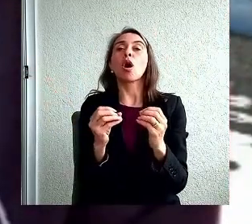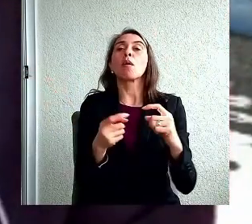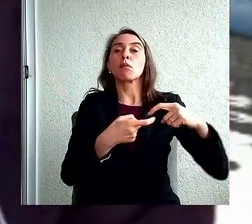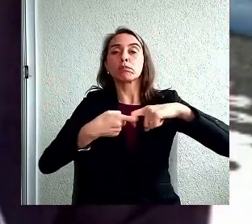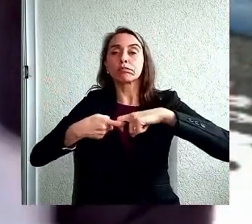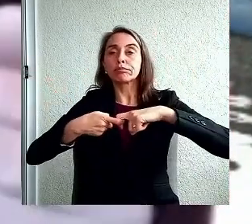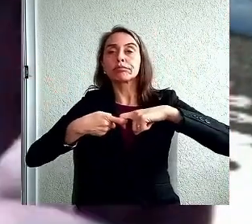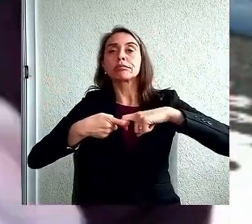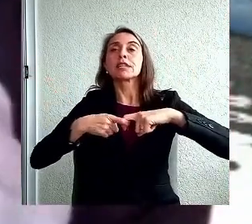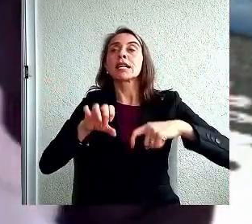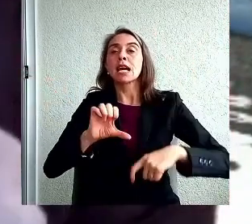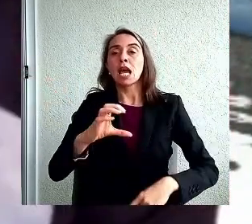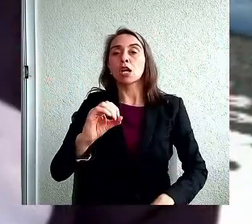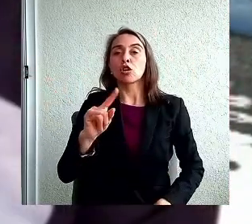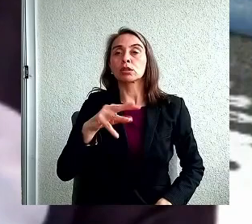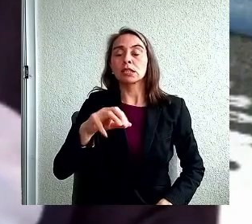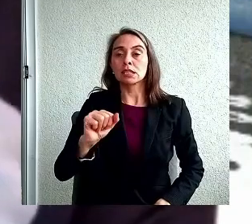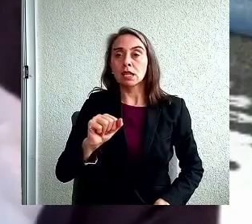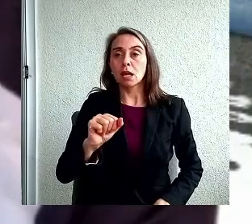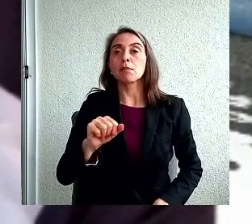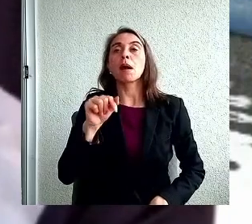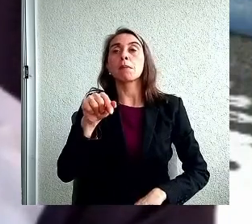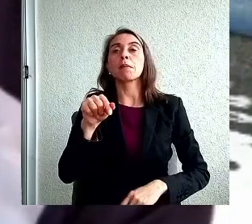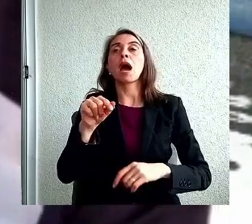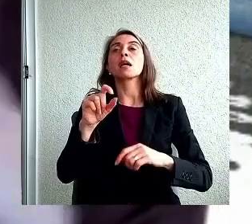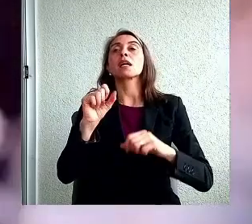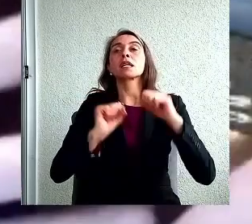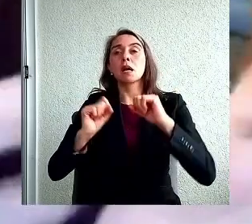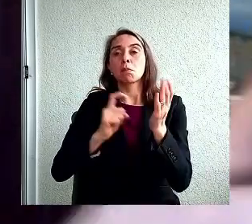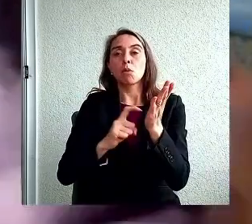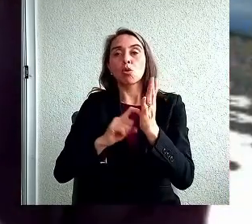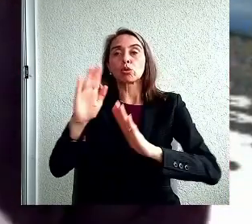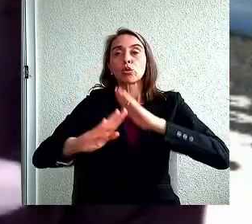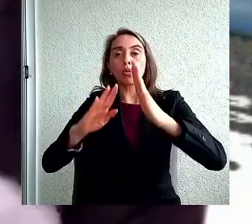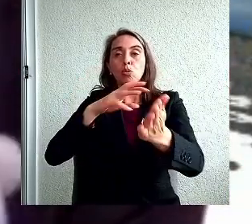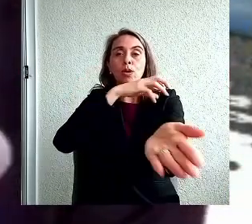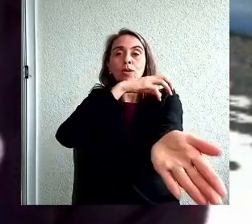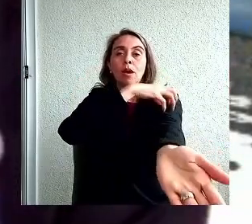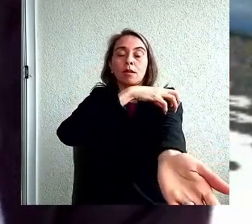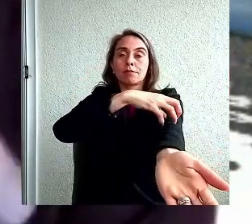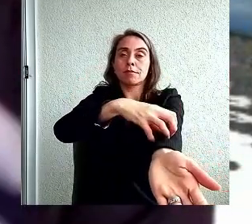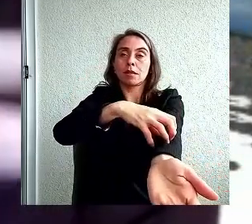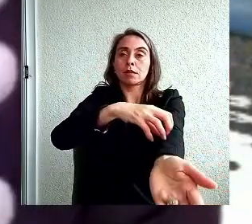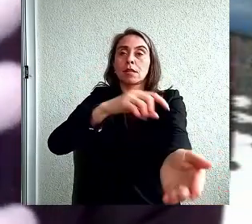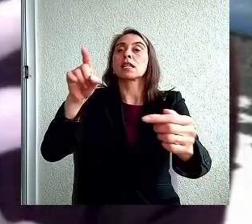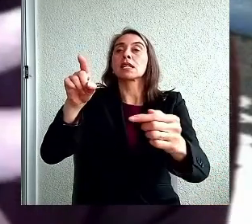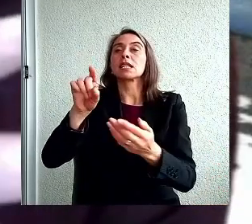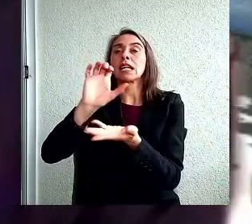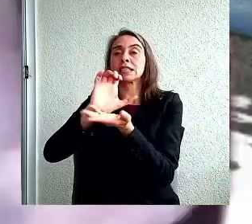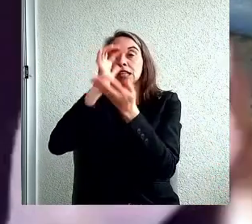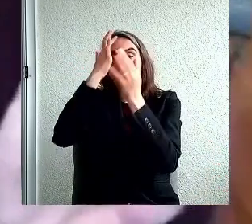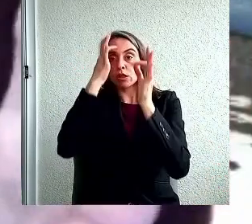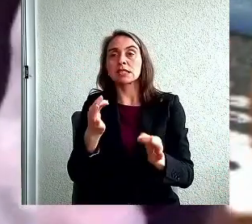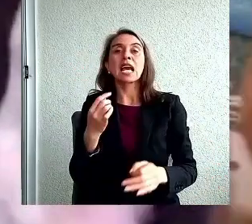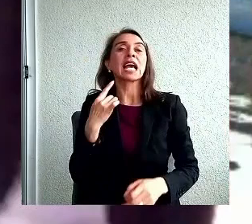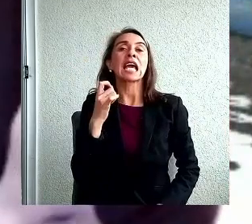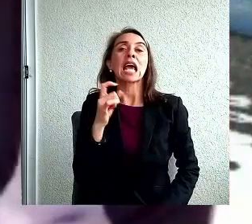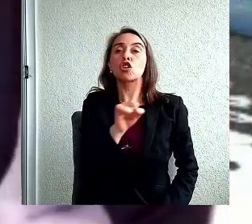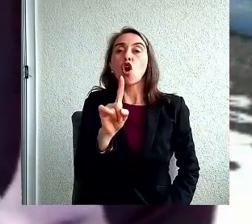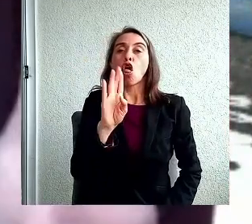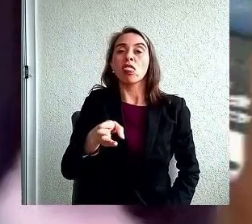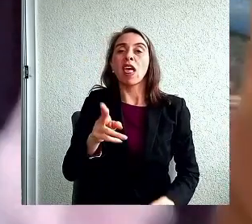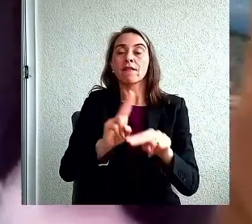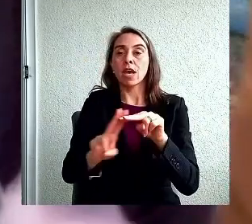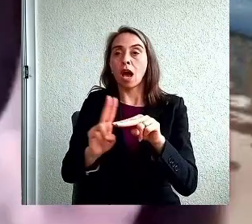sostener esa producción. Entonces, y también tomar decisiones de qué no se debe hacer. O sea, en cierta medida tenemos